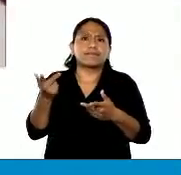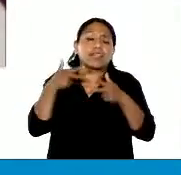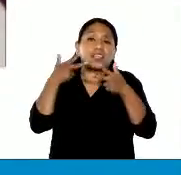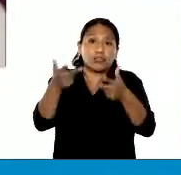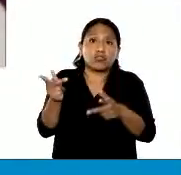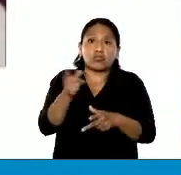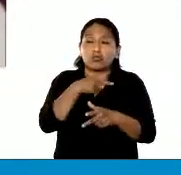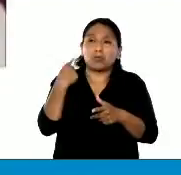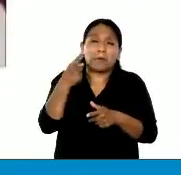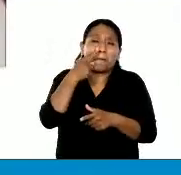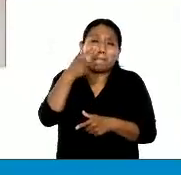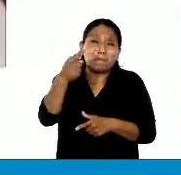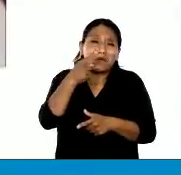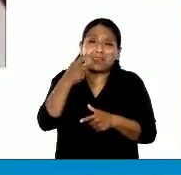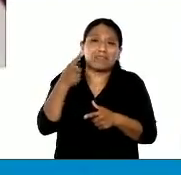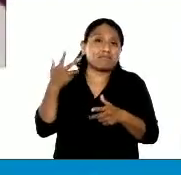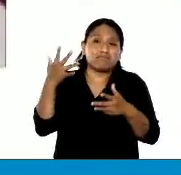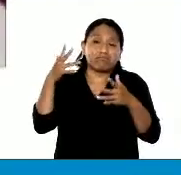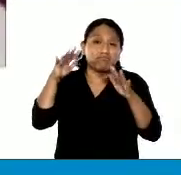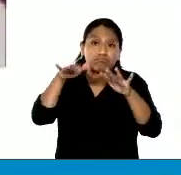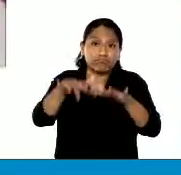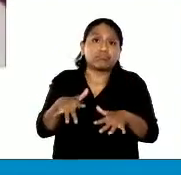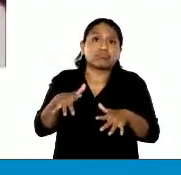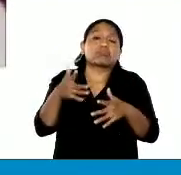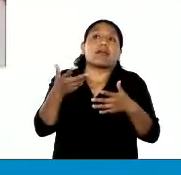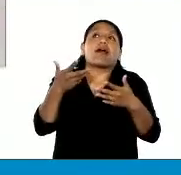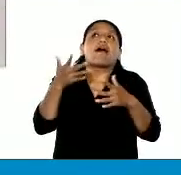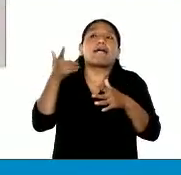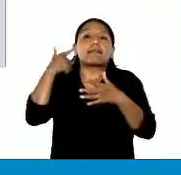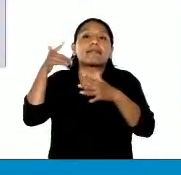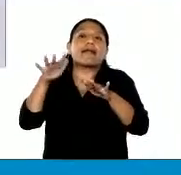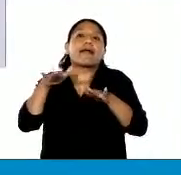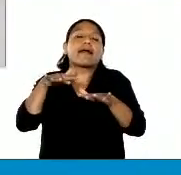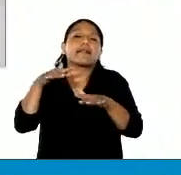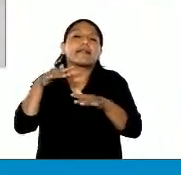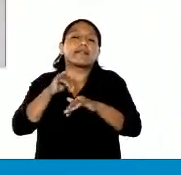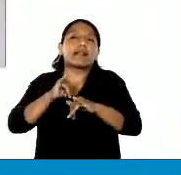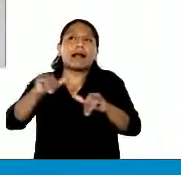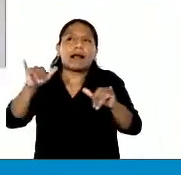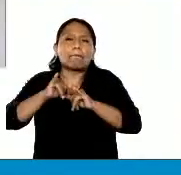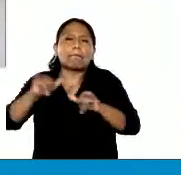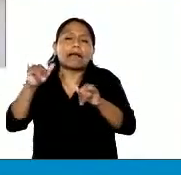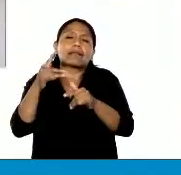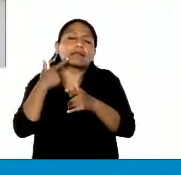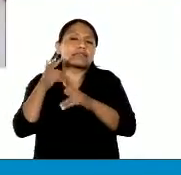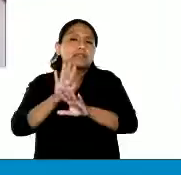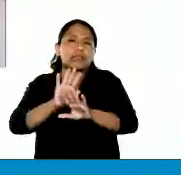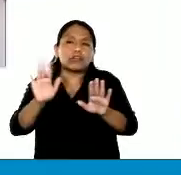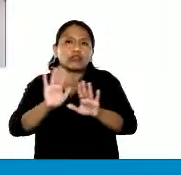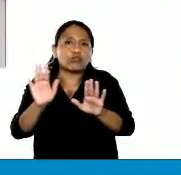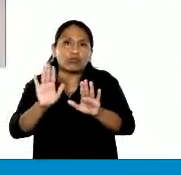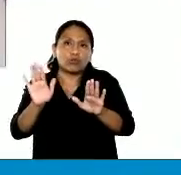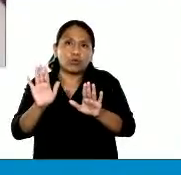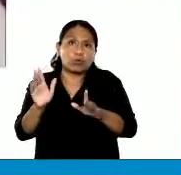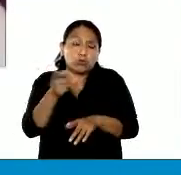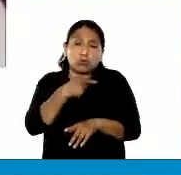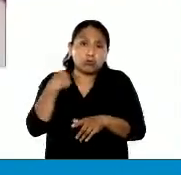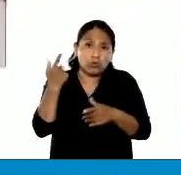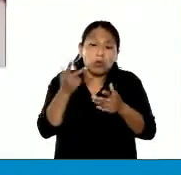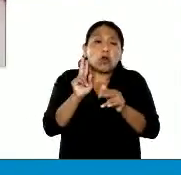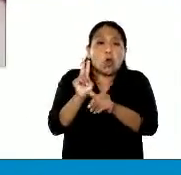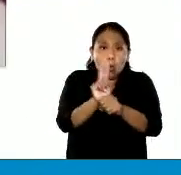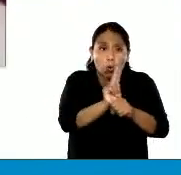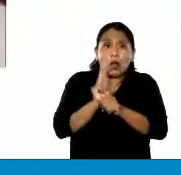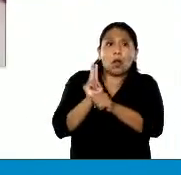que fuimos miles en todo el país, a pesar de la campaña desmovilizadora del oficialismo. Lo hicimos con todos los cuidados, eso